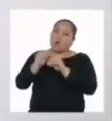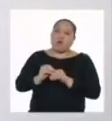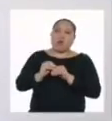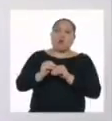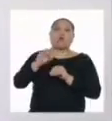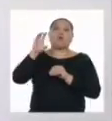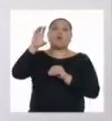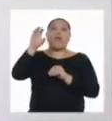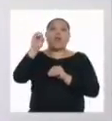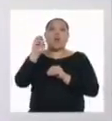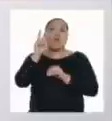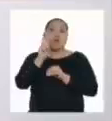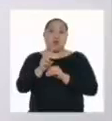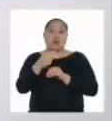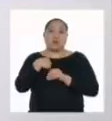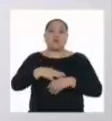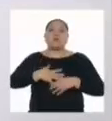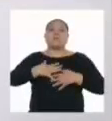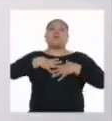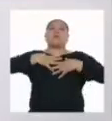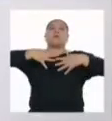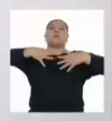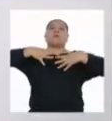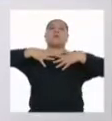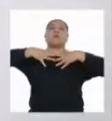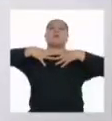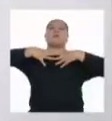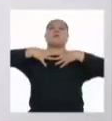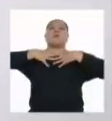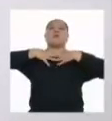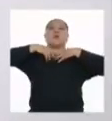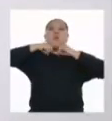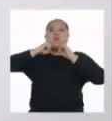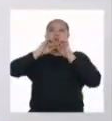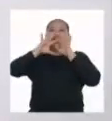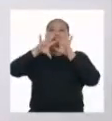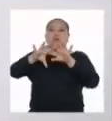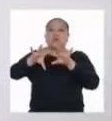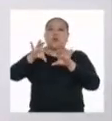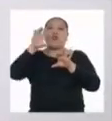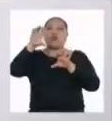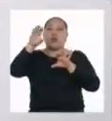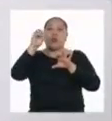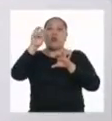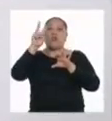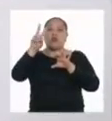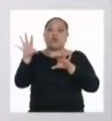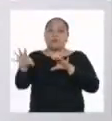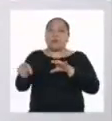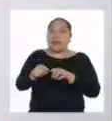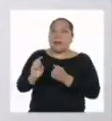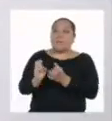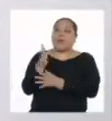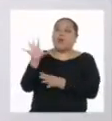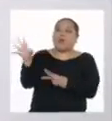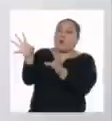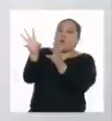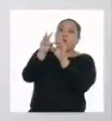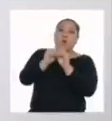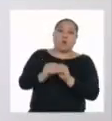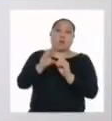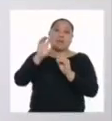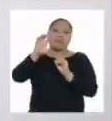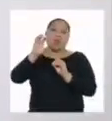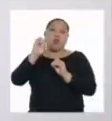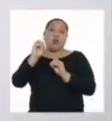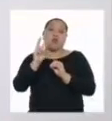de carbono que nosotros producimos para convertirlo en oxígeno a lo largo del día. Y el oxígeno